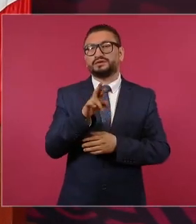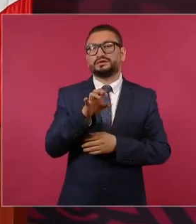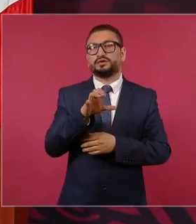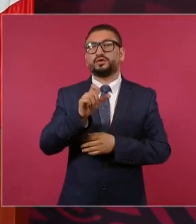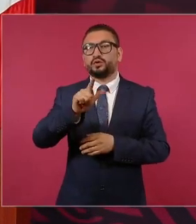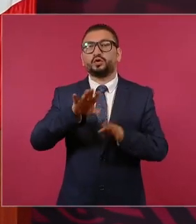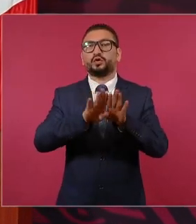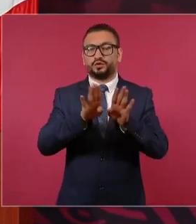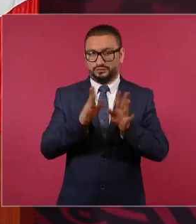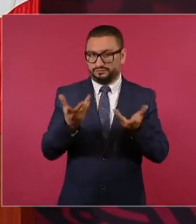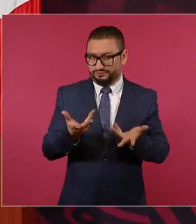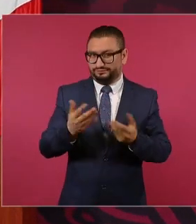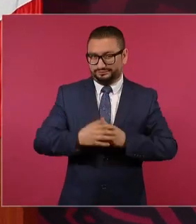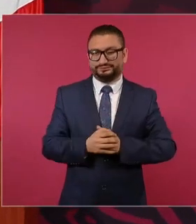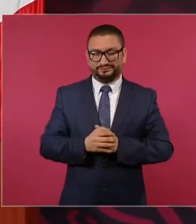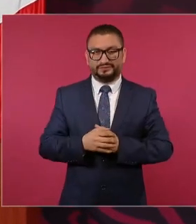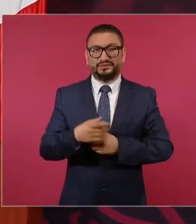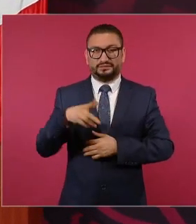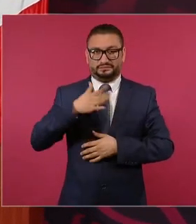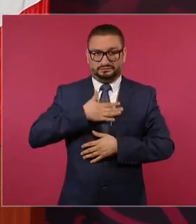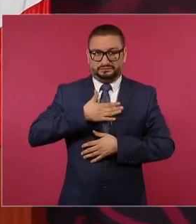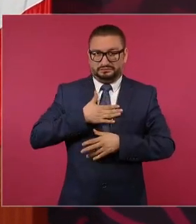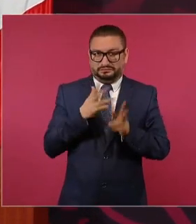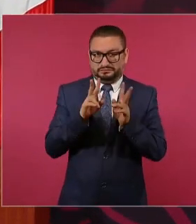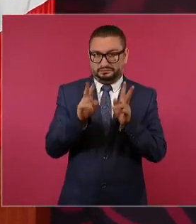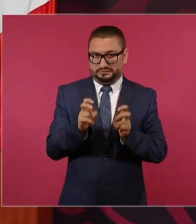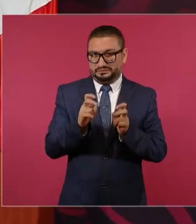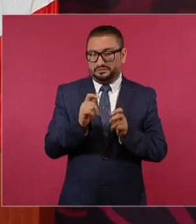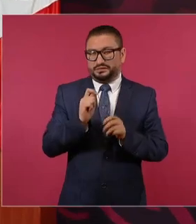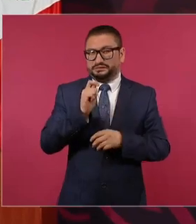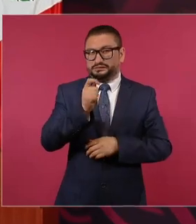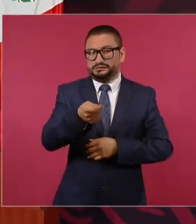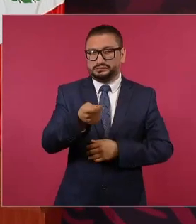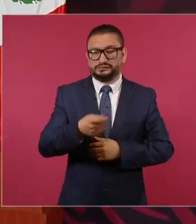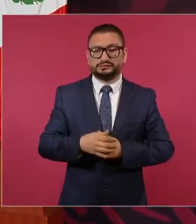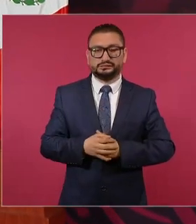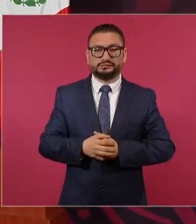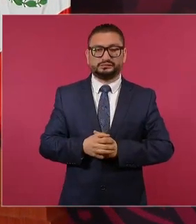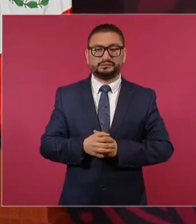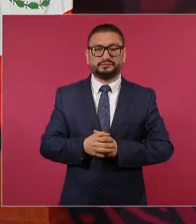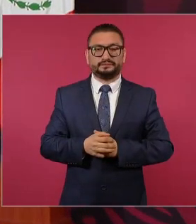Mi asunto tiene que ver con la